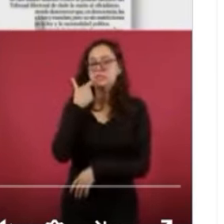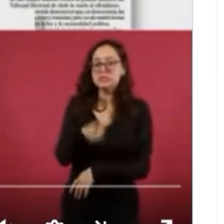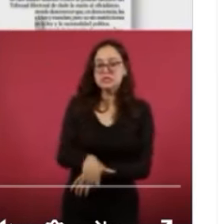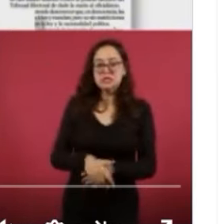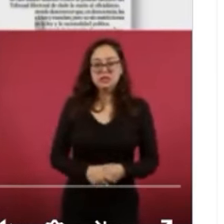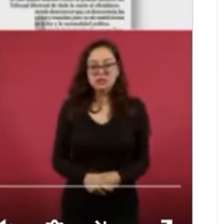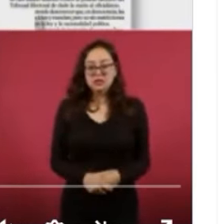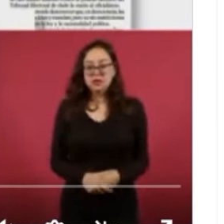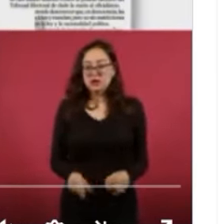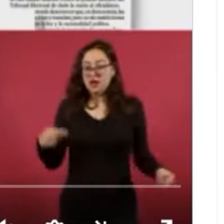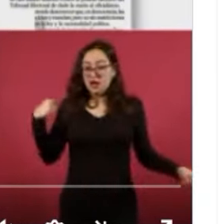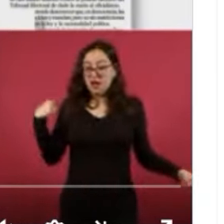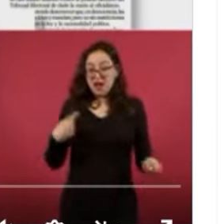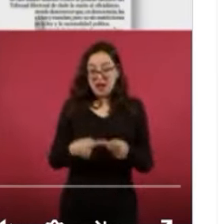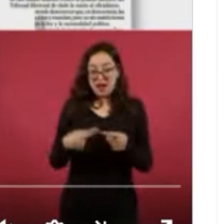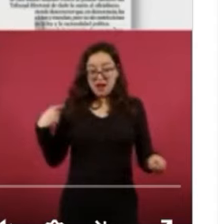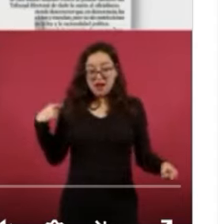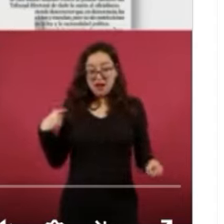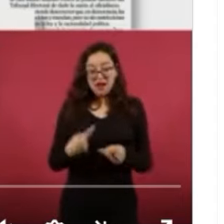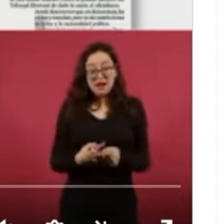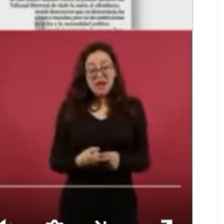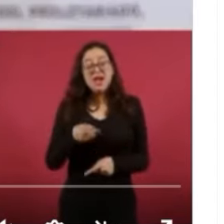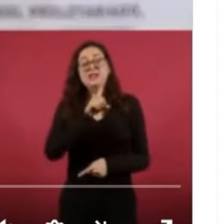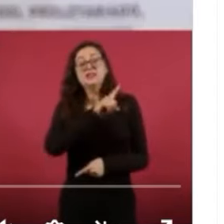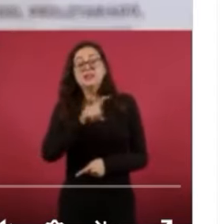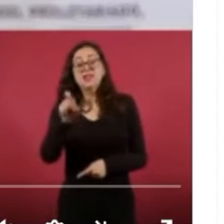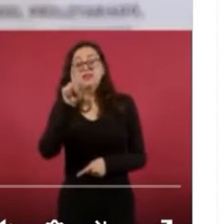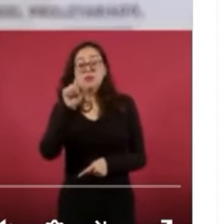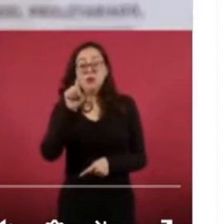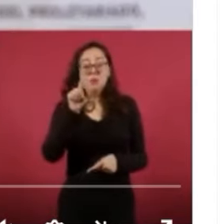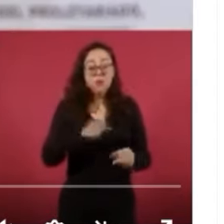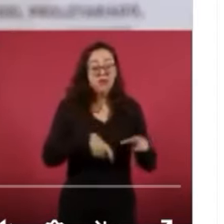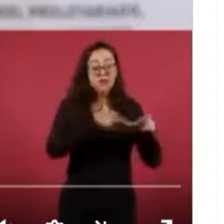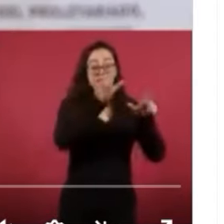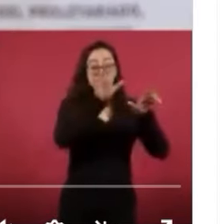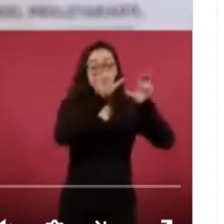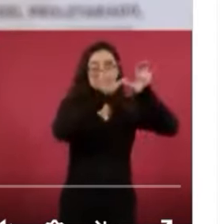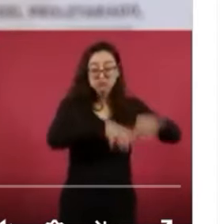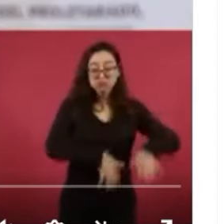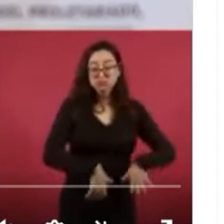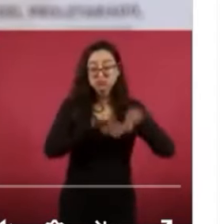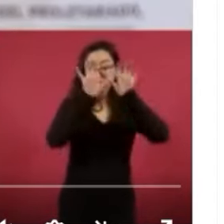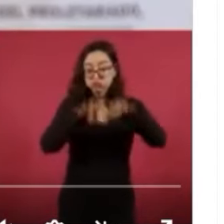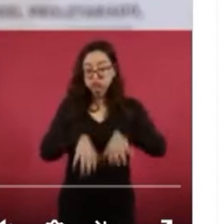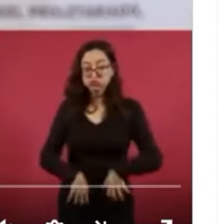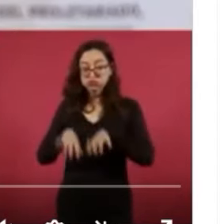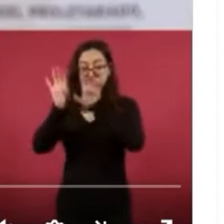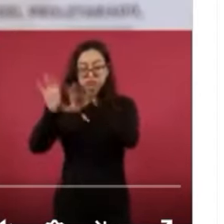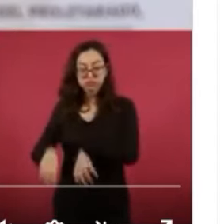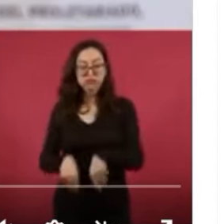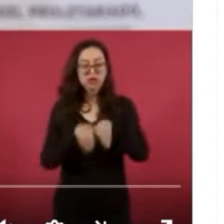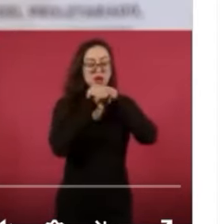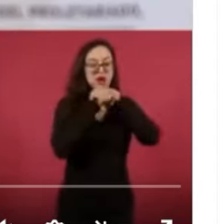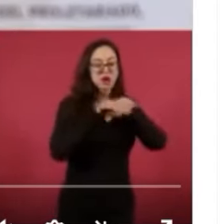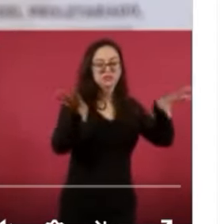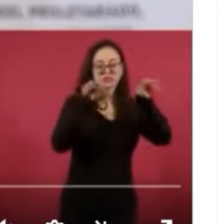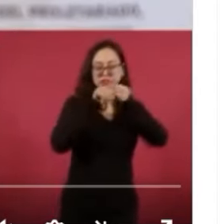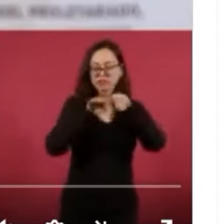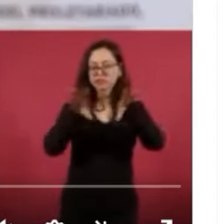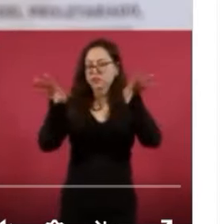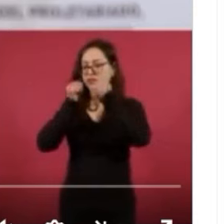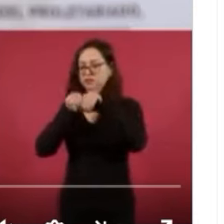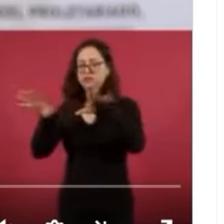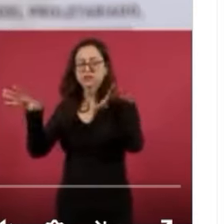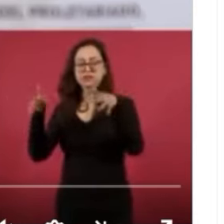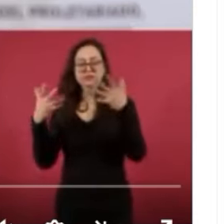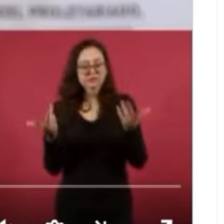unas semanas se han publicado más de 120 columnas sobre este tema. Hay quienes han publicado más de una